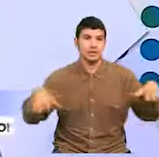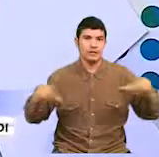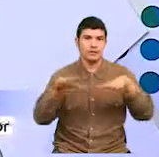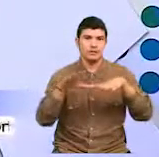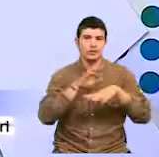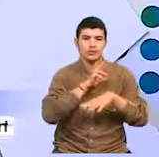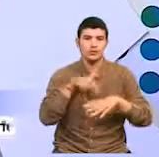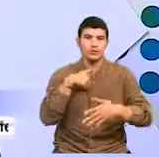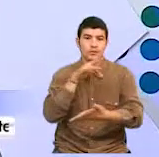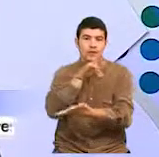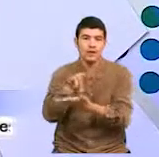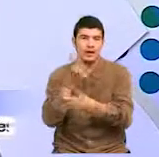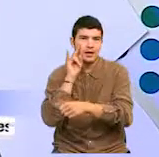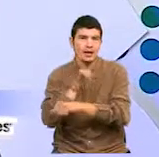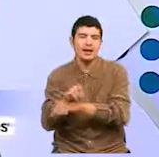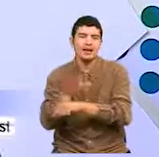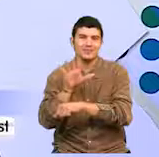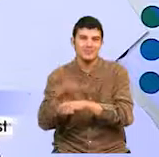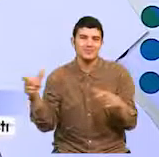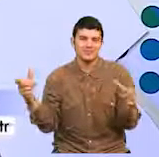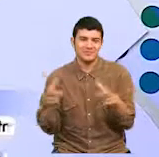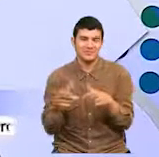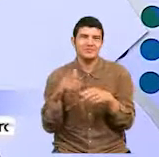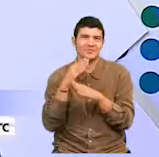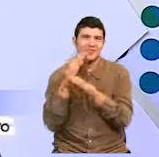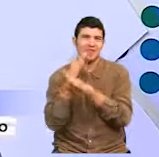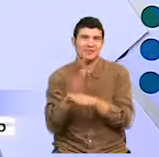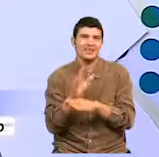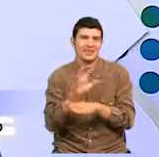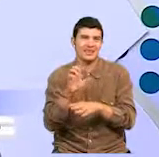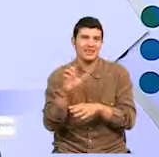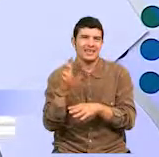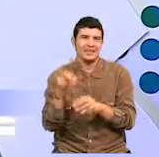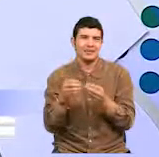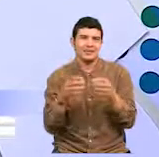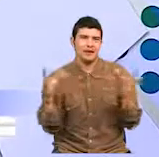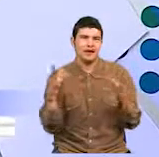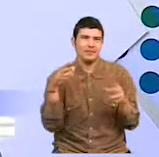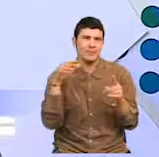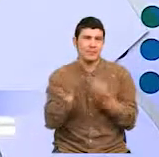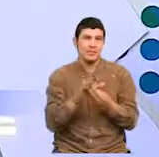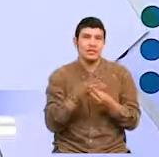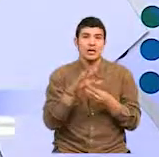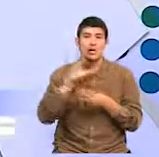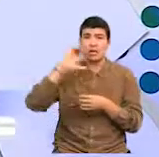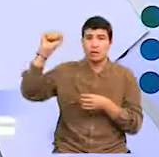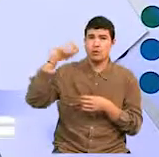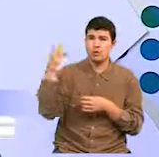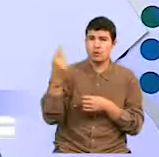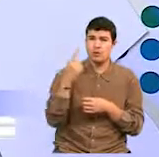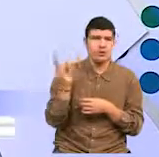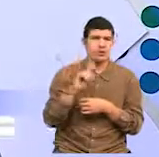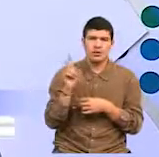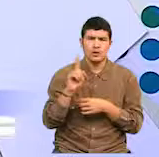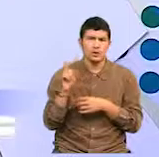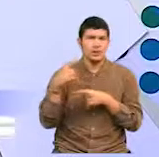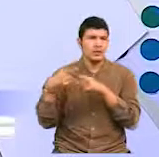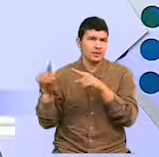minimizar más aquel flagelo que es el que tú acabas de decir, no solamente a los ocañeros, sino a todo el resto